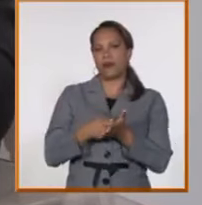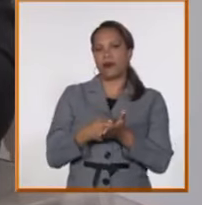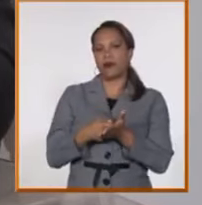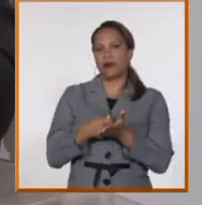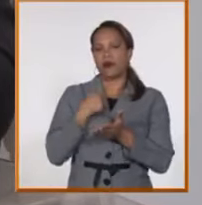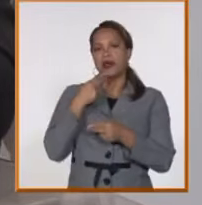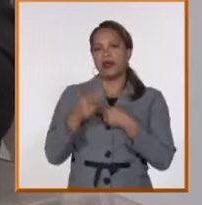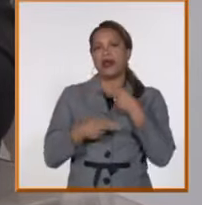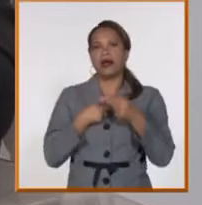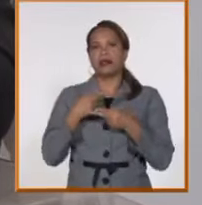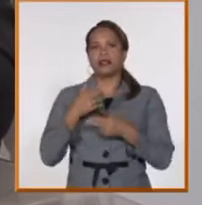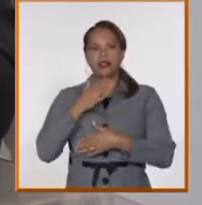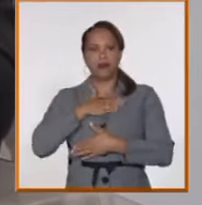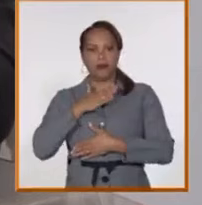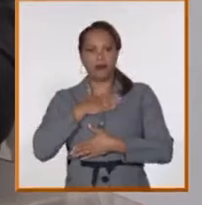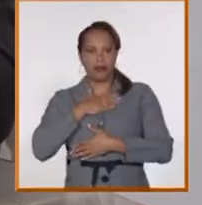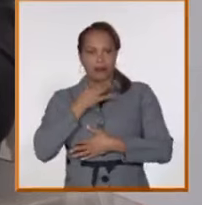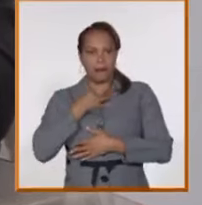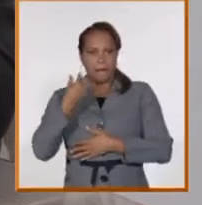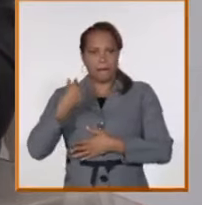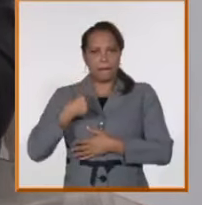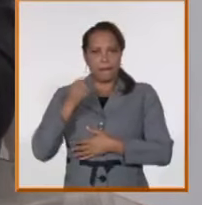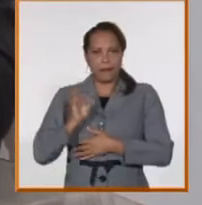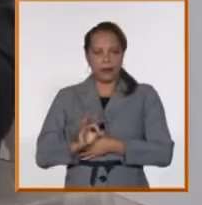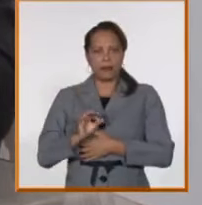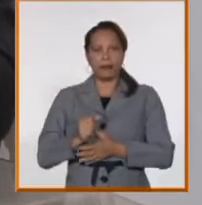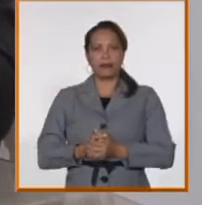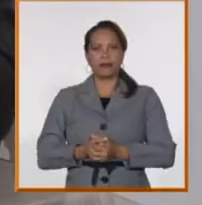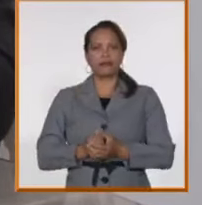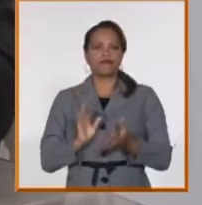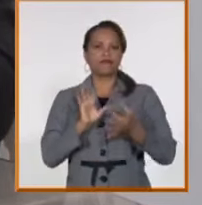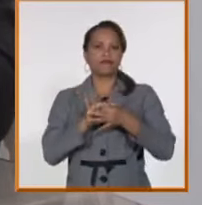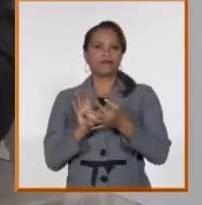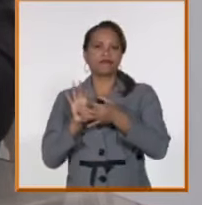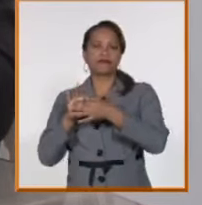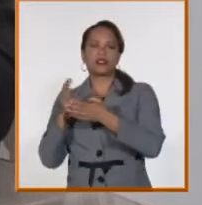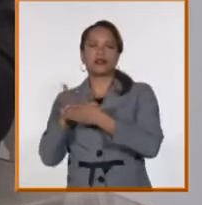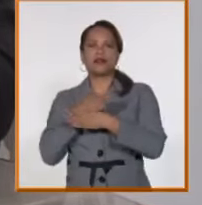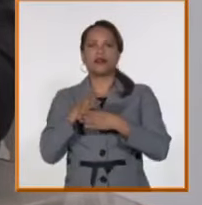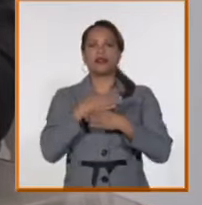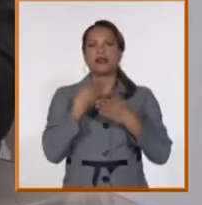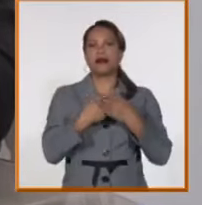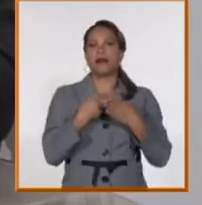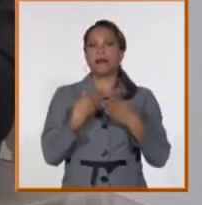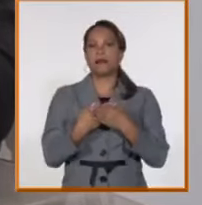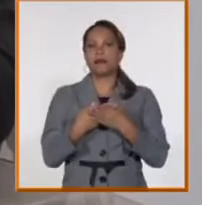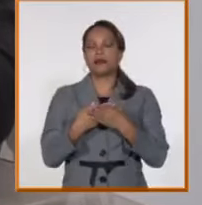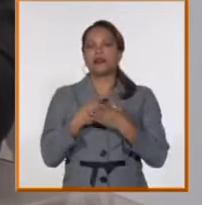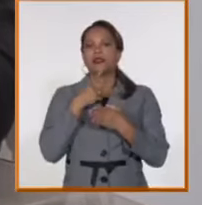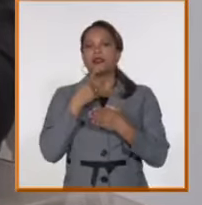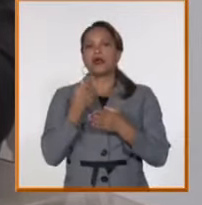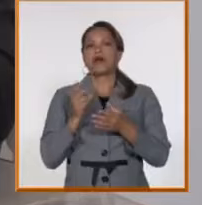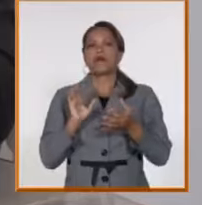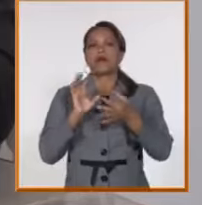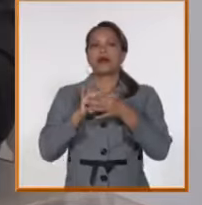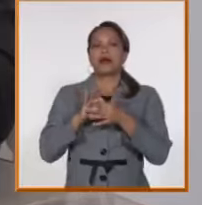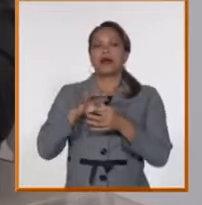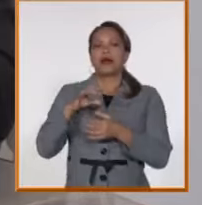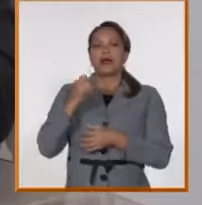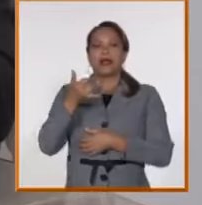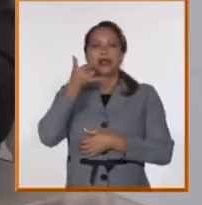por autogestión de nuestras empresas Encadenados con los organismos que tienen aprobado esquema cerrado dígase